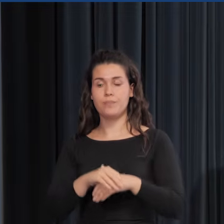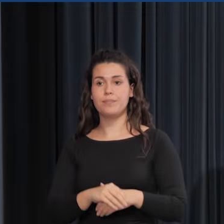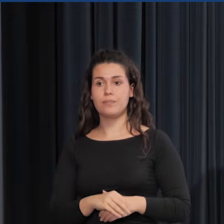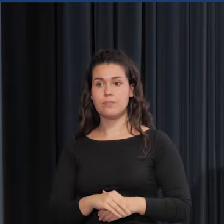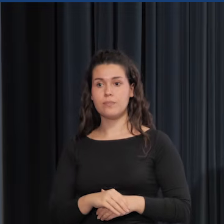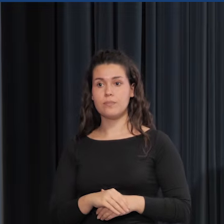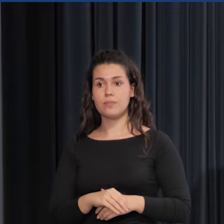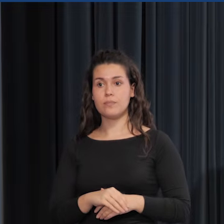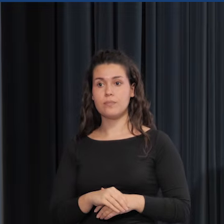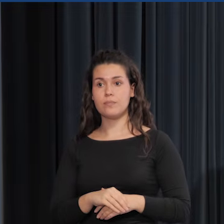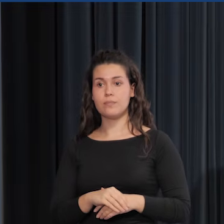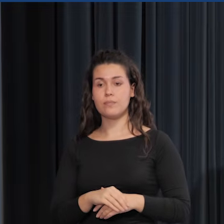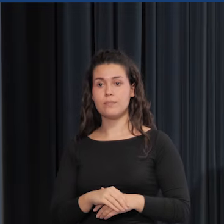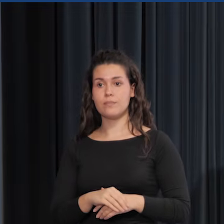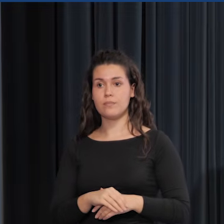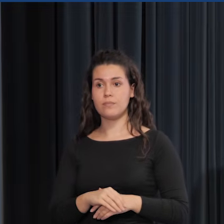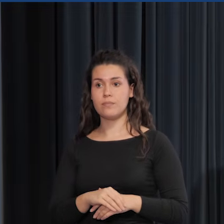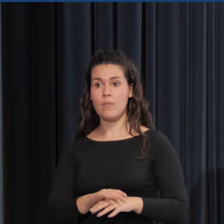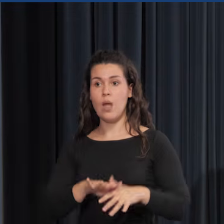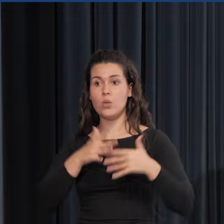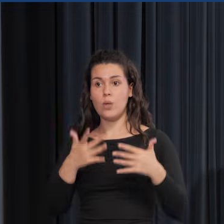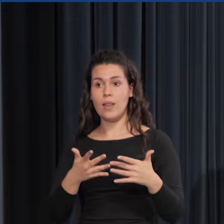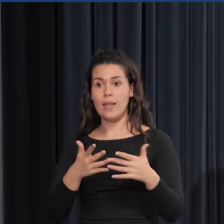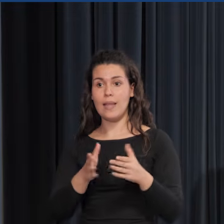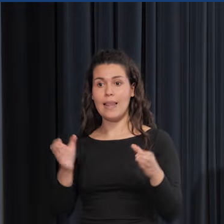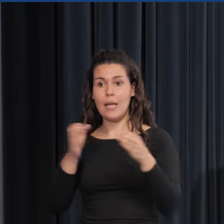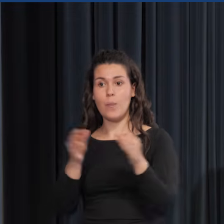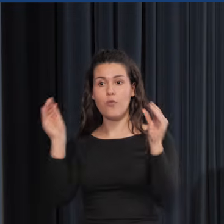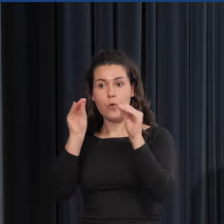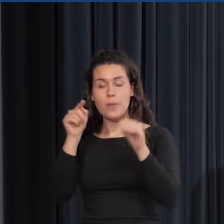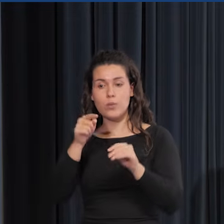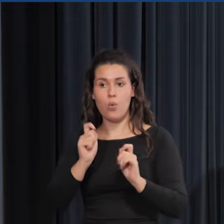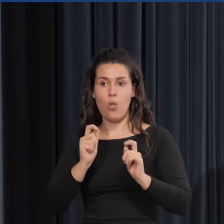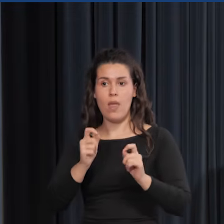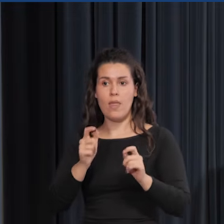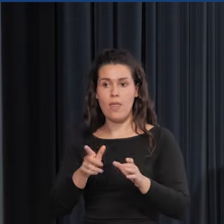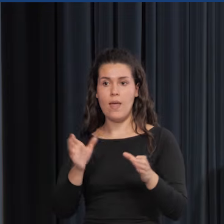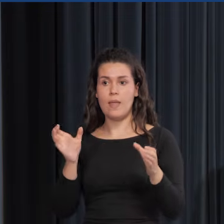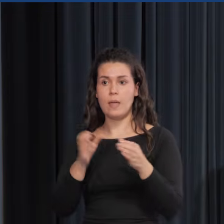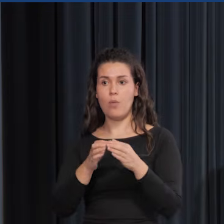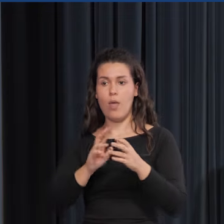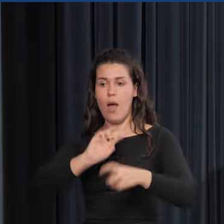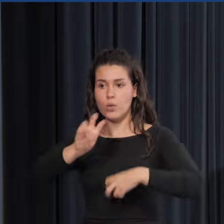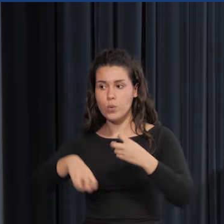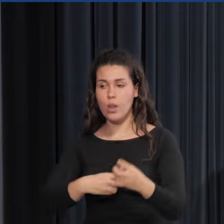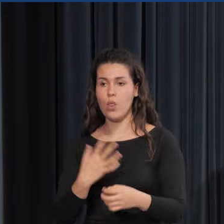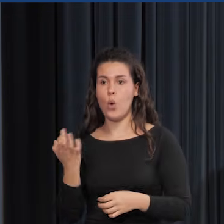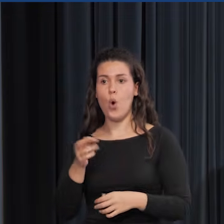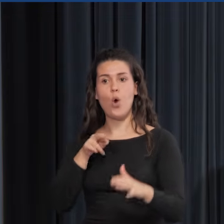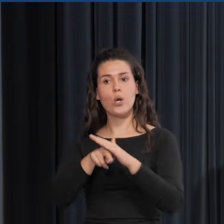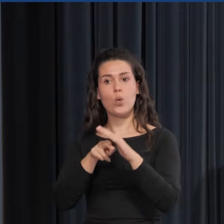estado actual del ciclo formativo que impartes en términos de necesidad de actualización, los recursos que